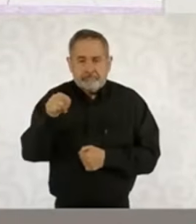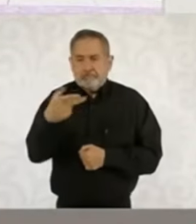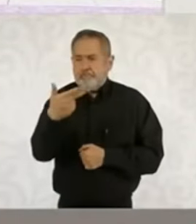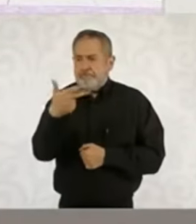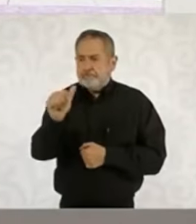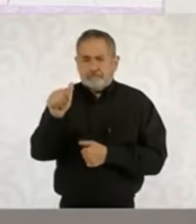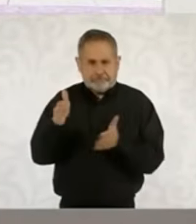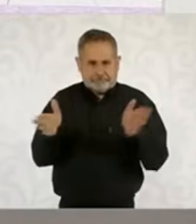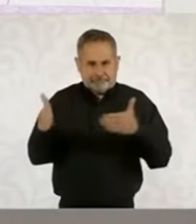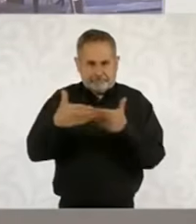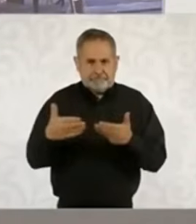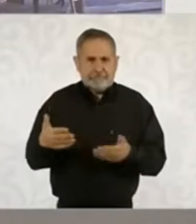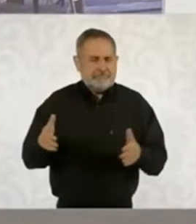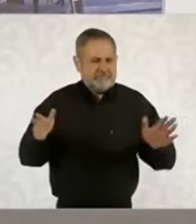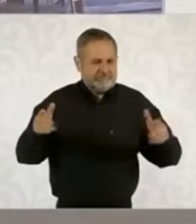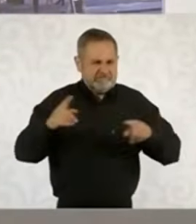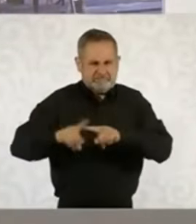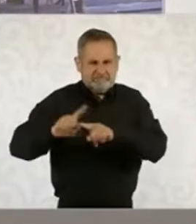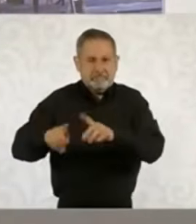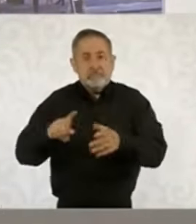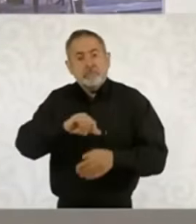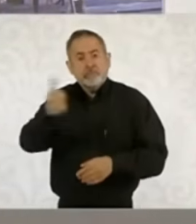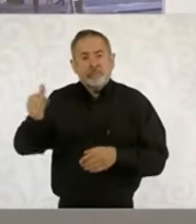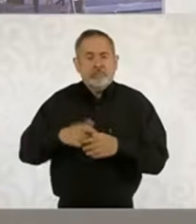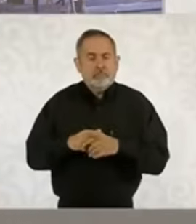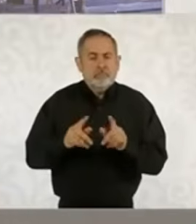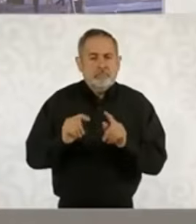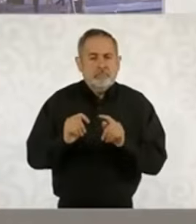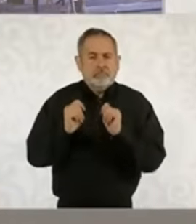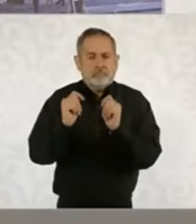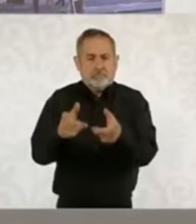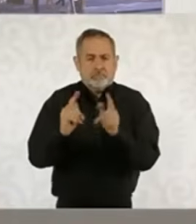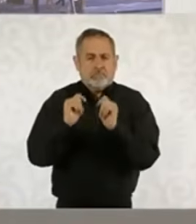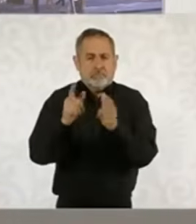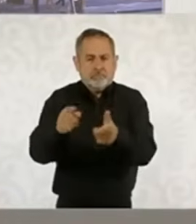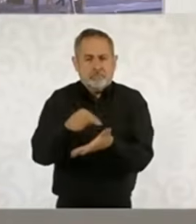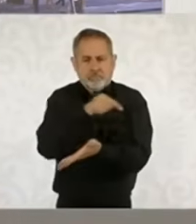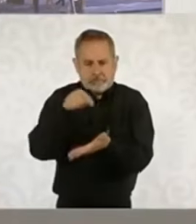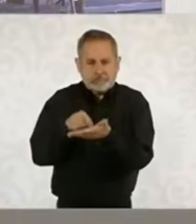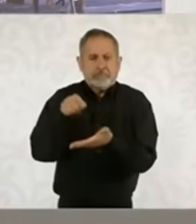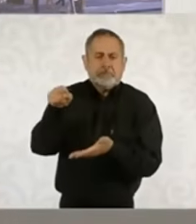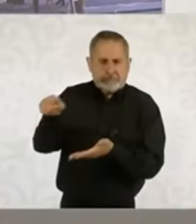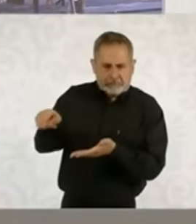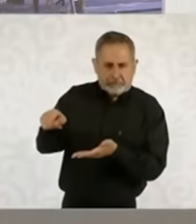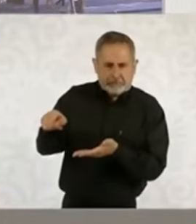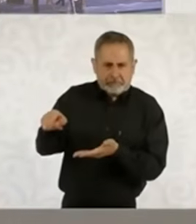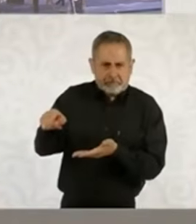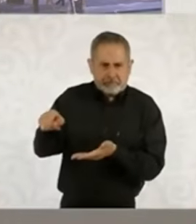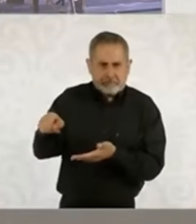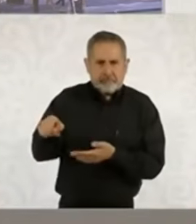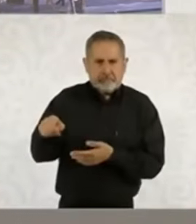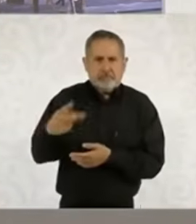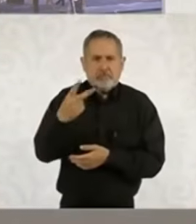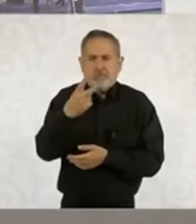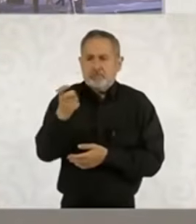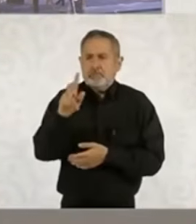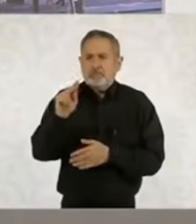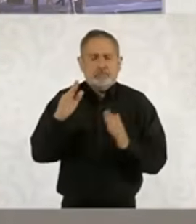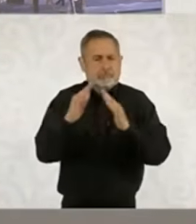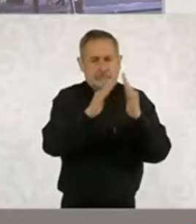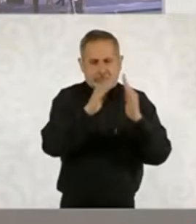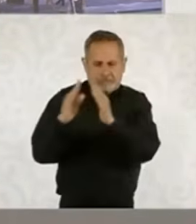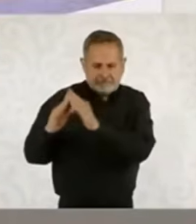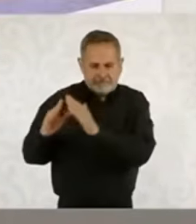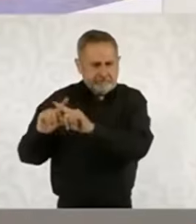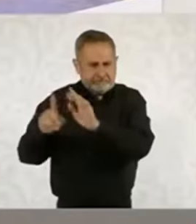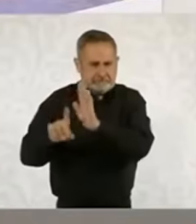877 viviendas. Que sigue, La Gloria en Tuxtla Gutiérrez, 280 viviendas. El que